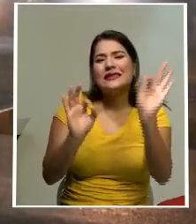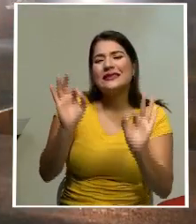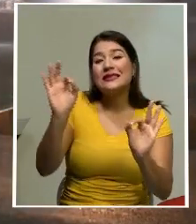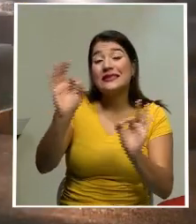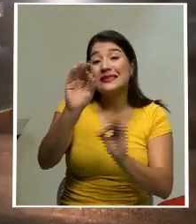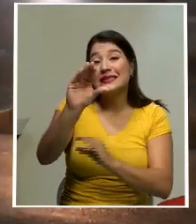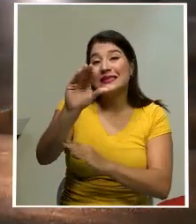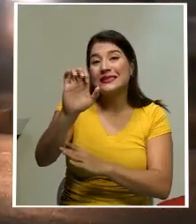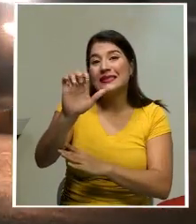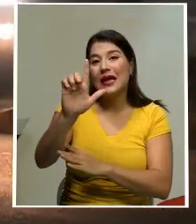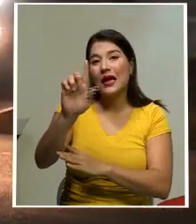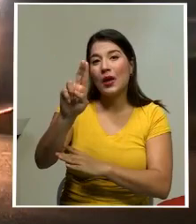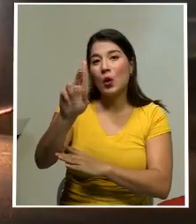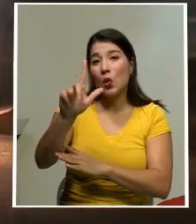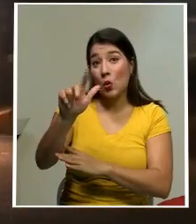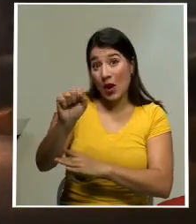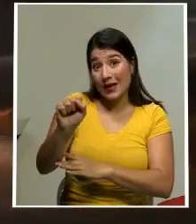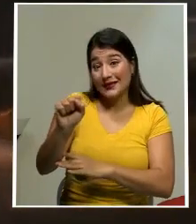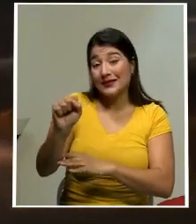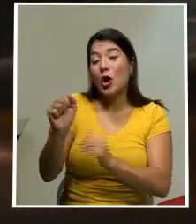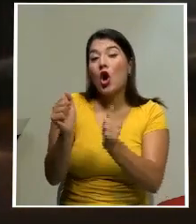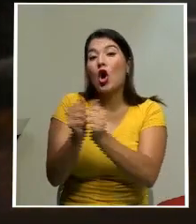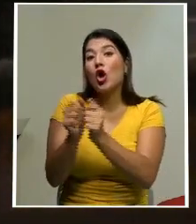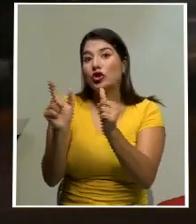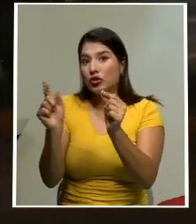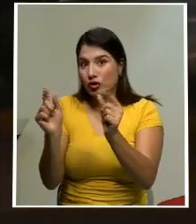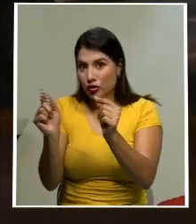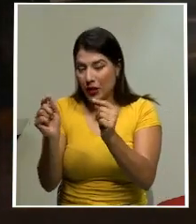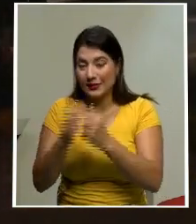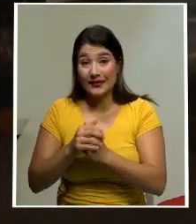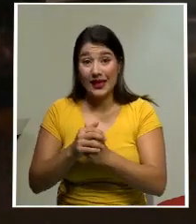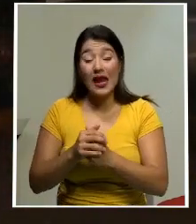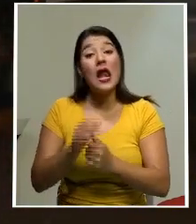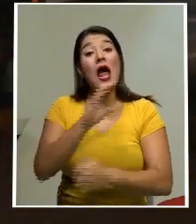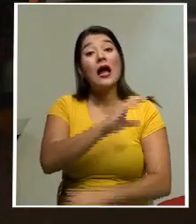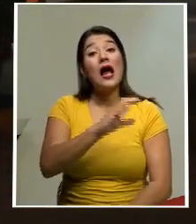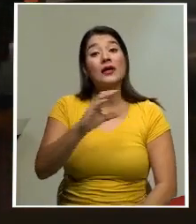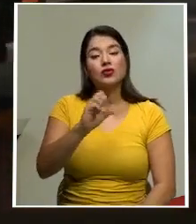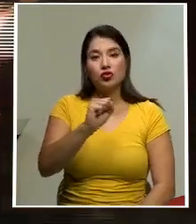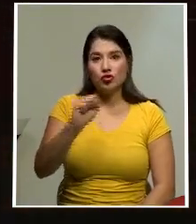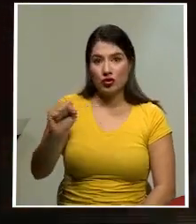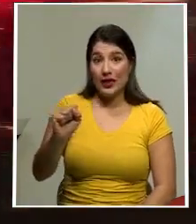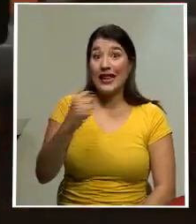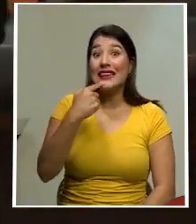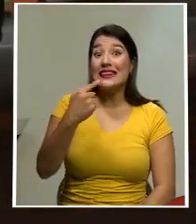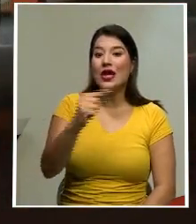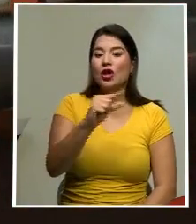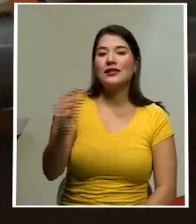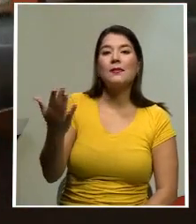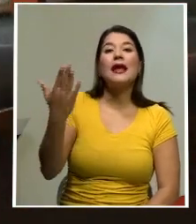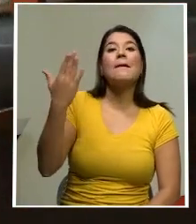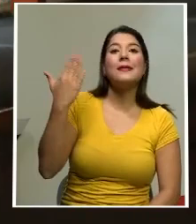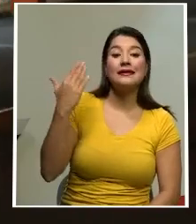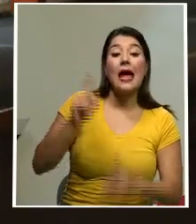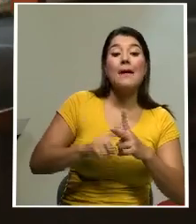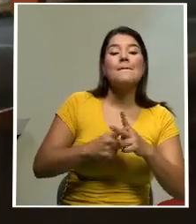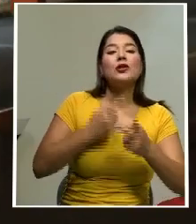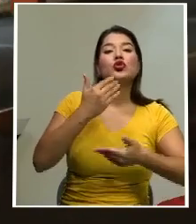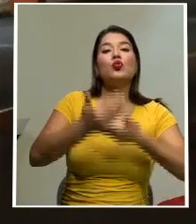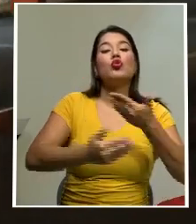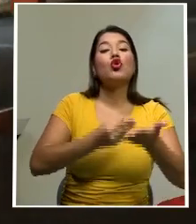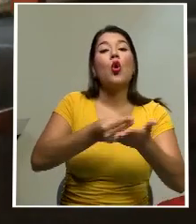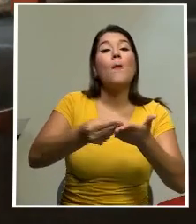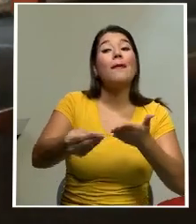Caja de Seguro Social también informó la semana pasada que se iba a realizar la compra extraordinaria de otro medicamento que